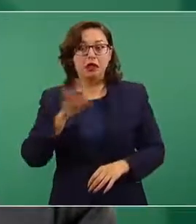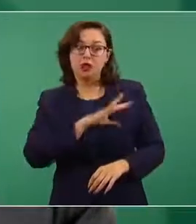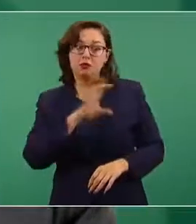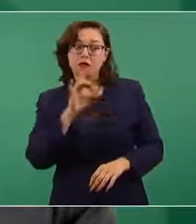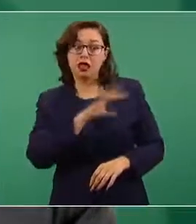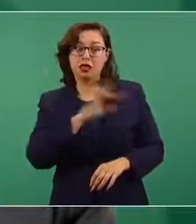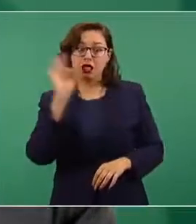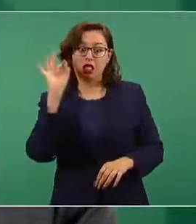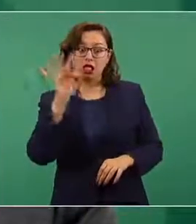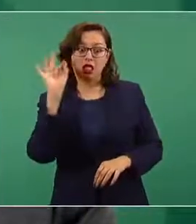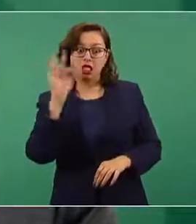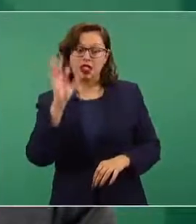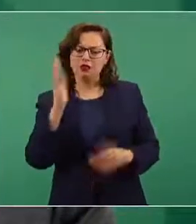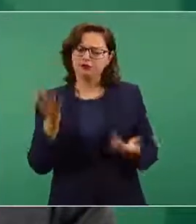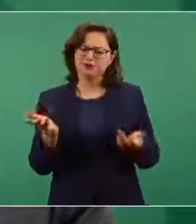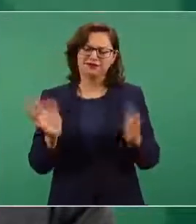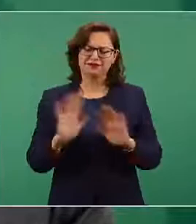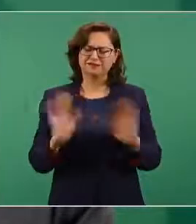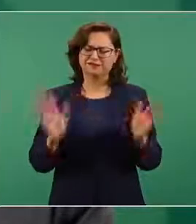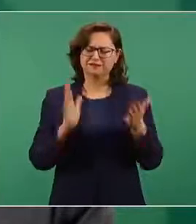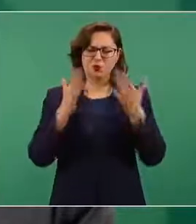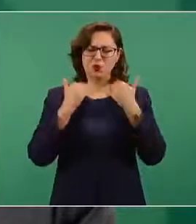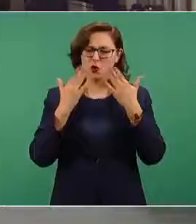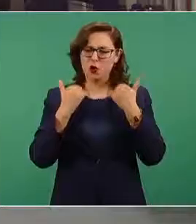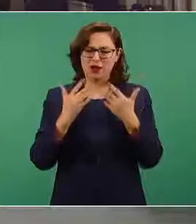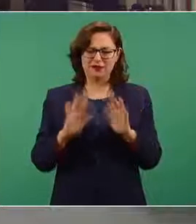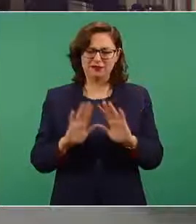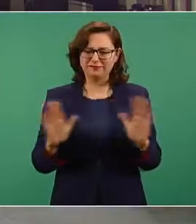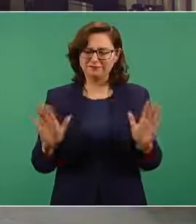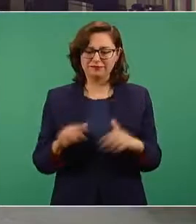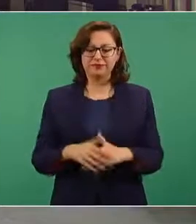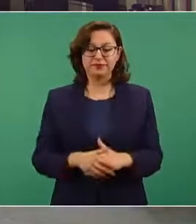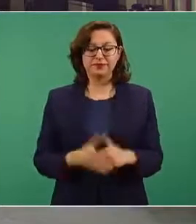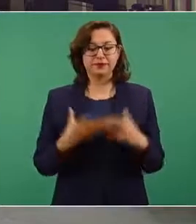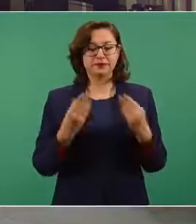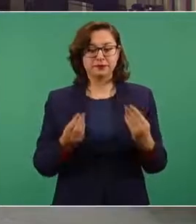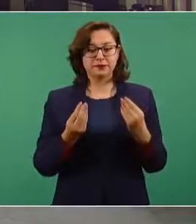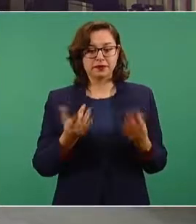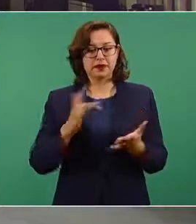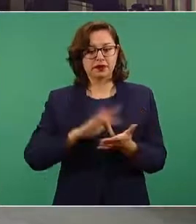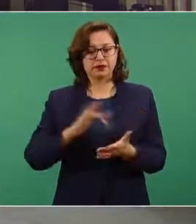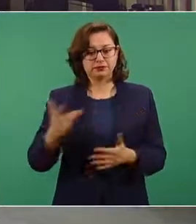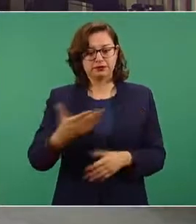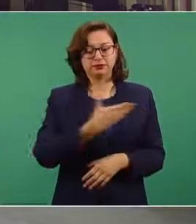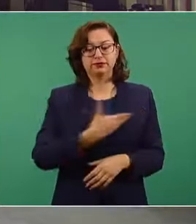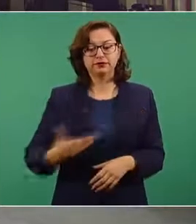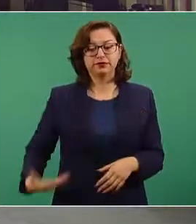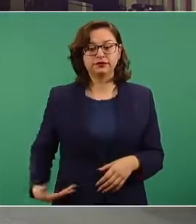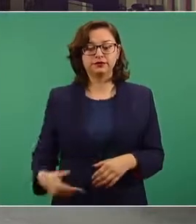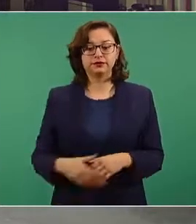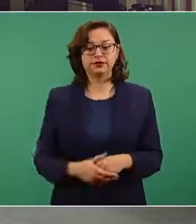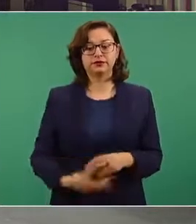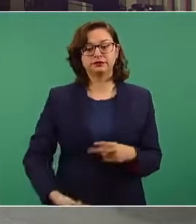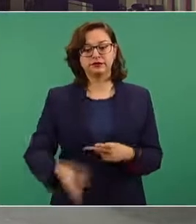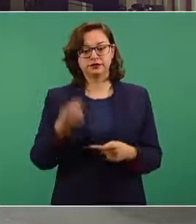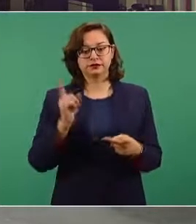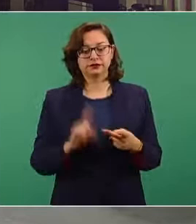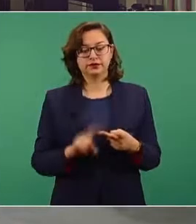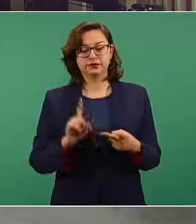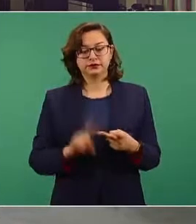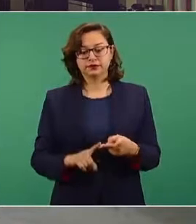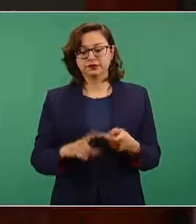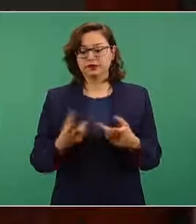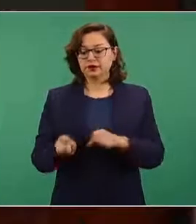pero no hay nada que temer. Eso es lo que le puedo decir. Muchas gracias, presidente. Presidente, la cifra de muertes